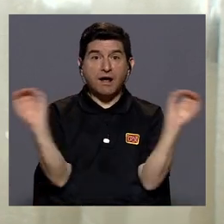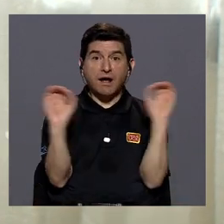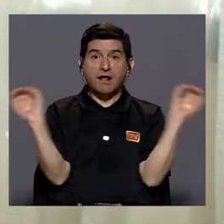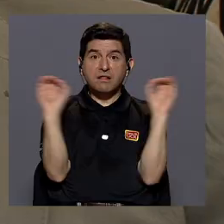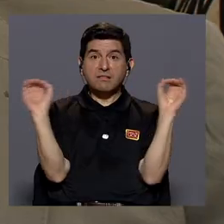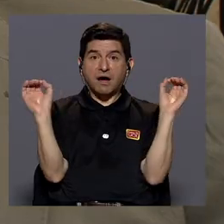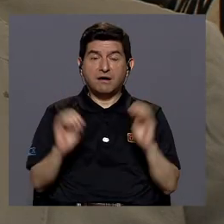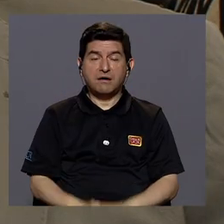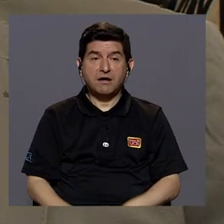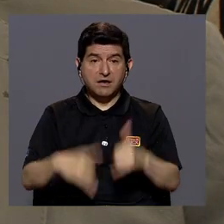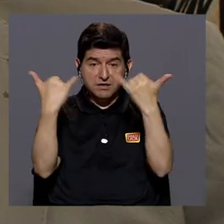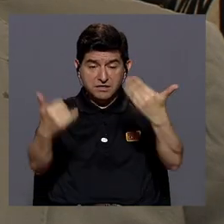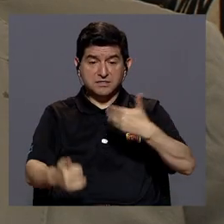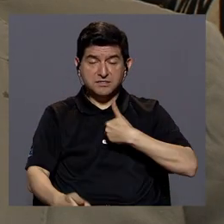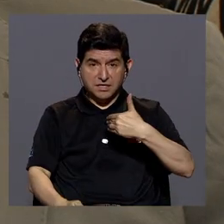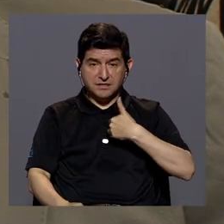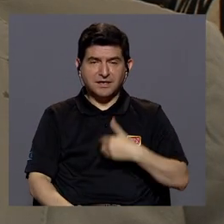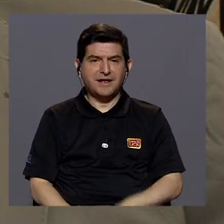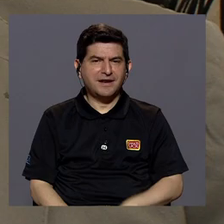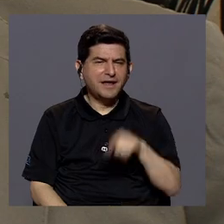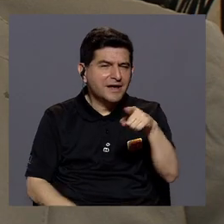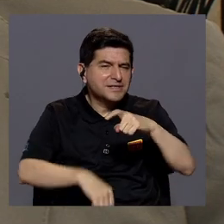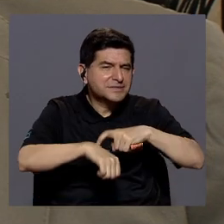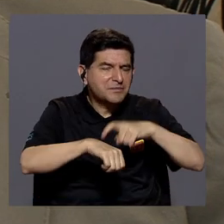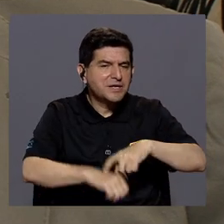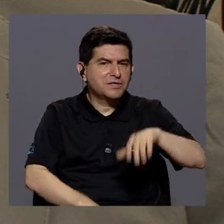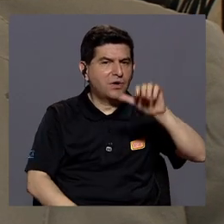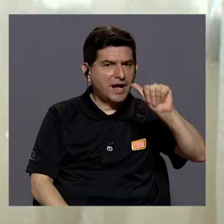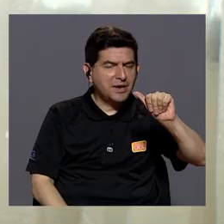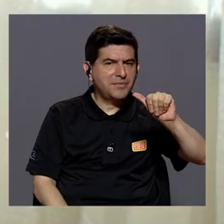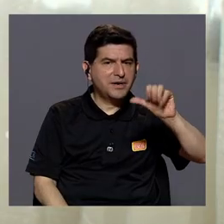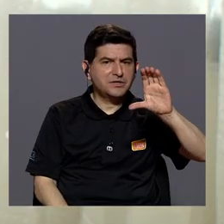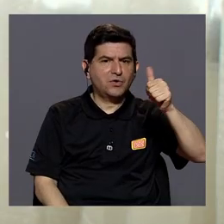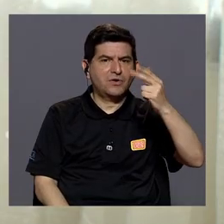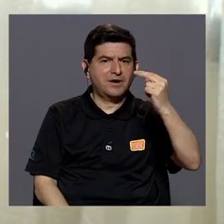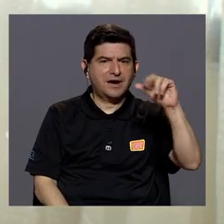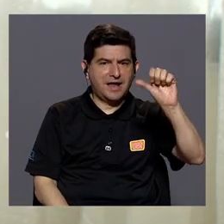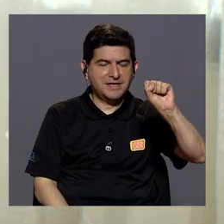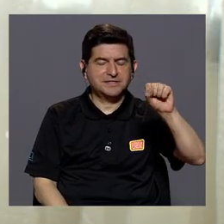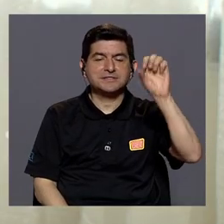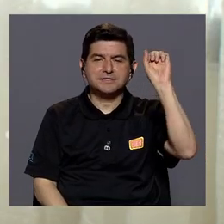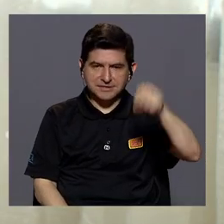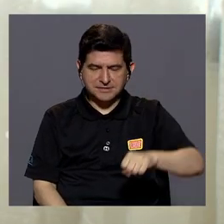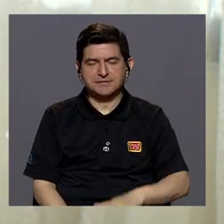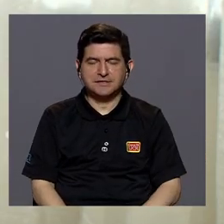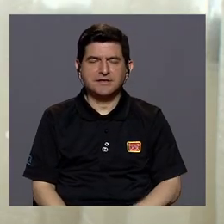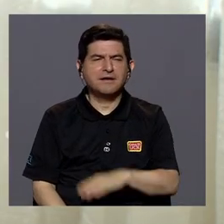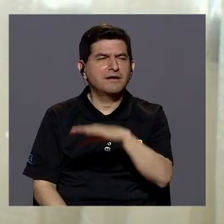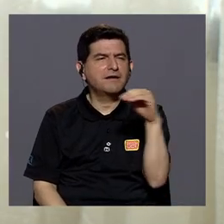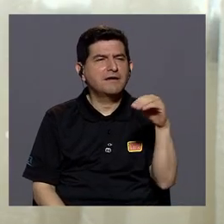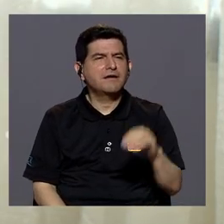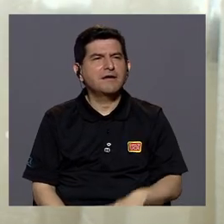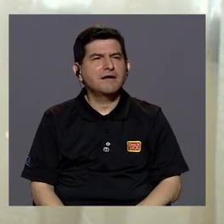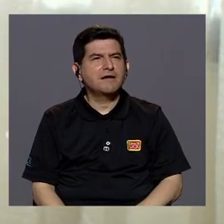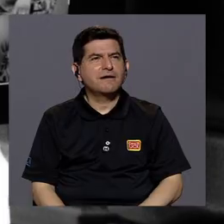esa página ya tiene... Alberto Cañas era el Alberto el Cañas autor. Y Álvaro